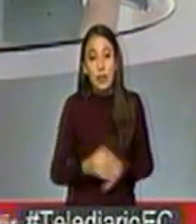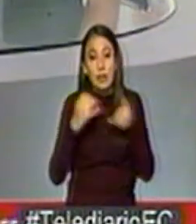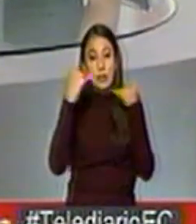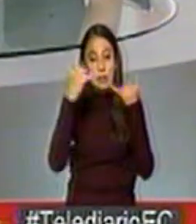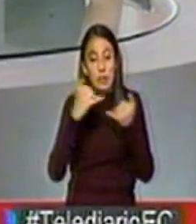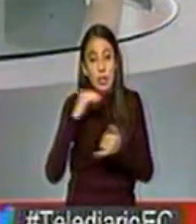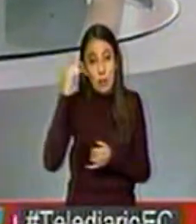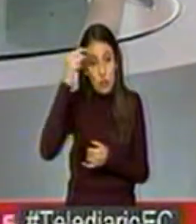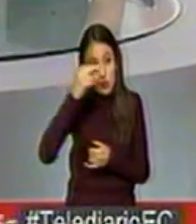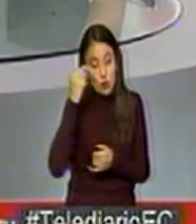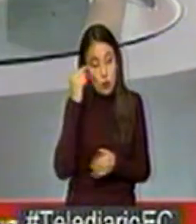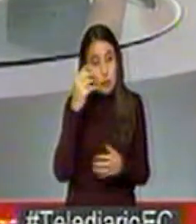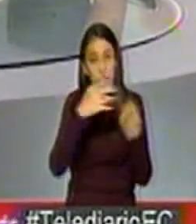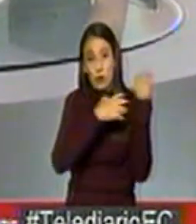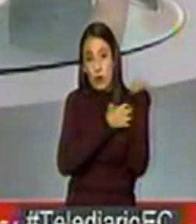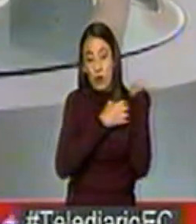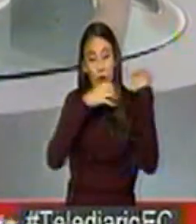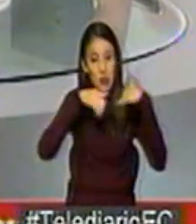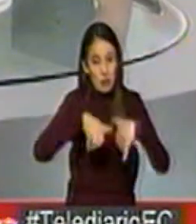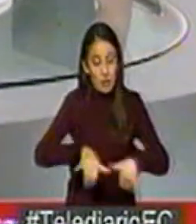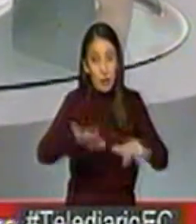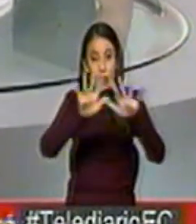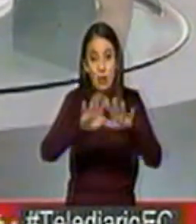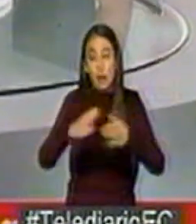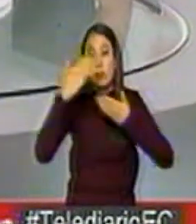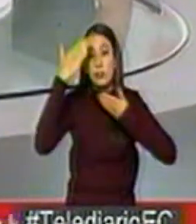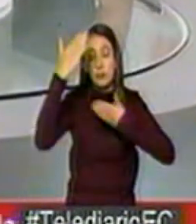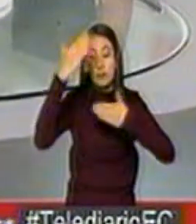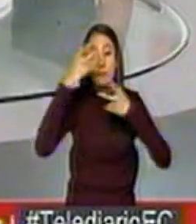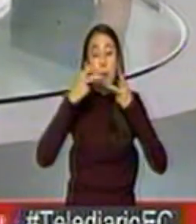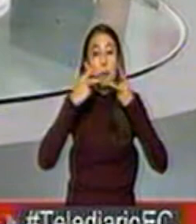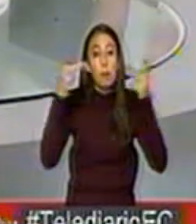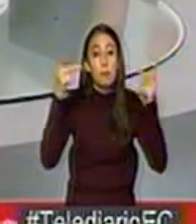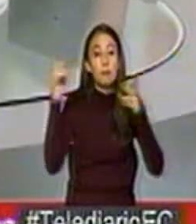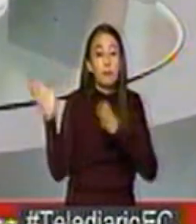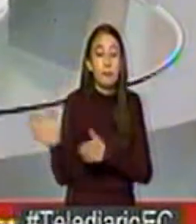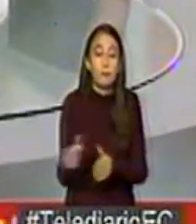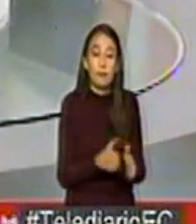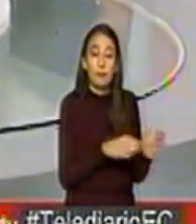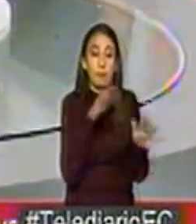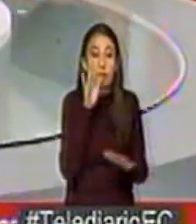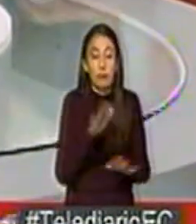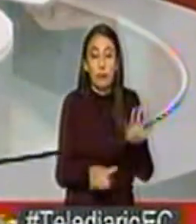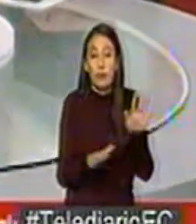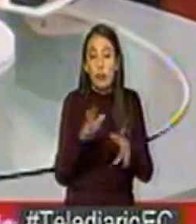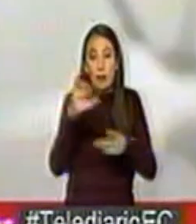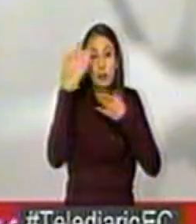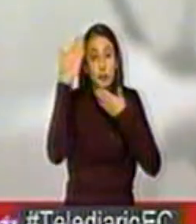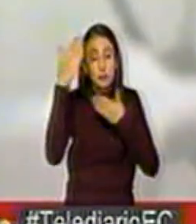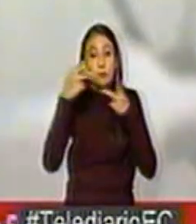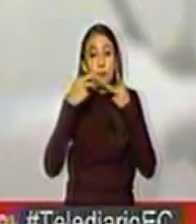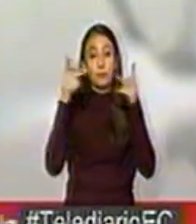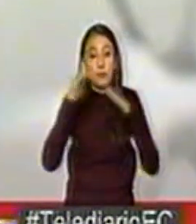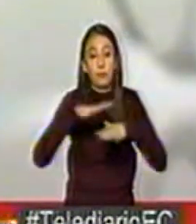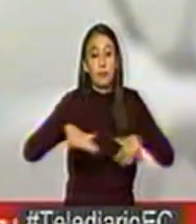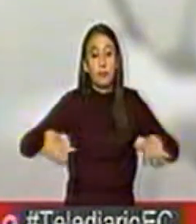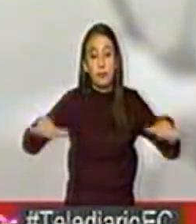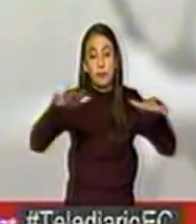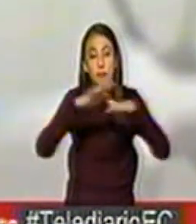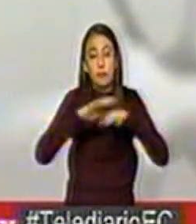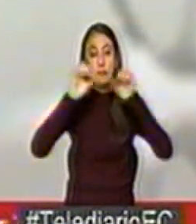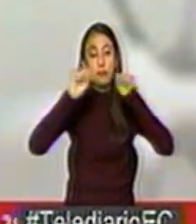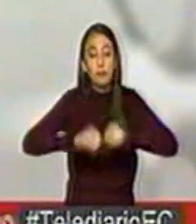gobierno garantiza mediante las políticas públicas, mediante el Ministerio de Salud Pública de Ecuador, mediante la Red Integral de